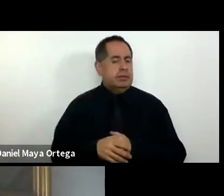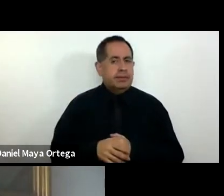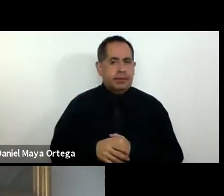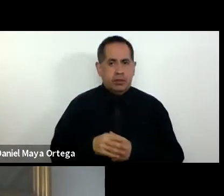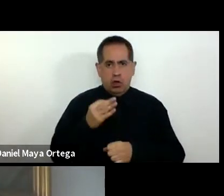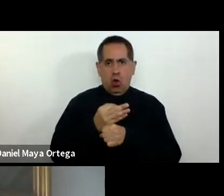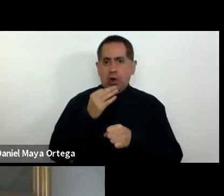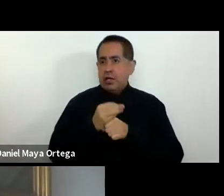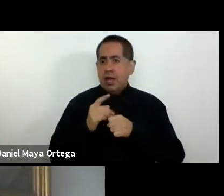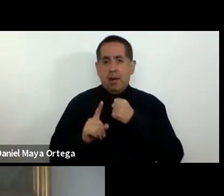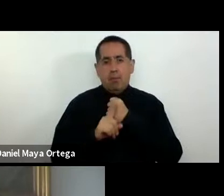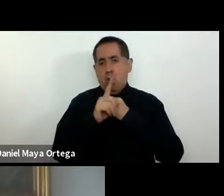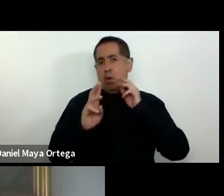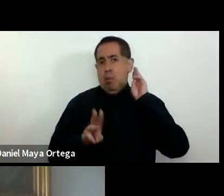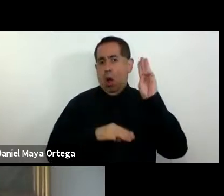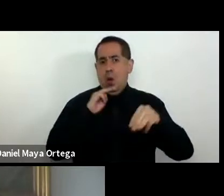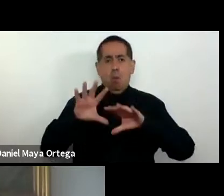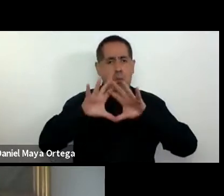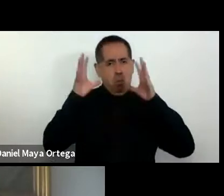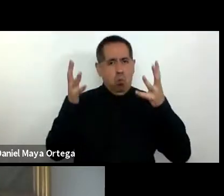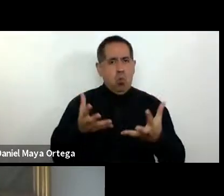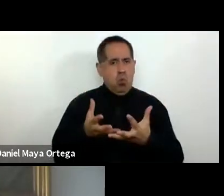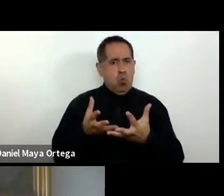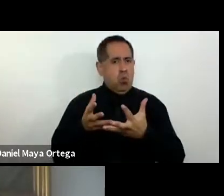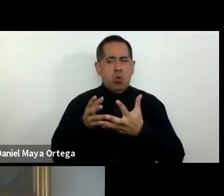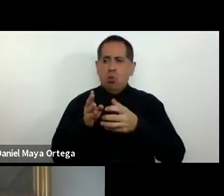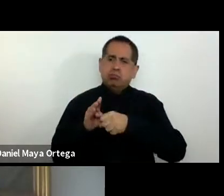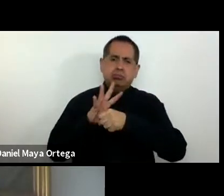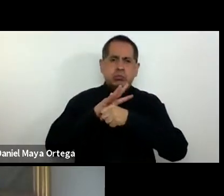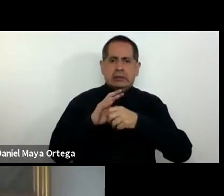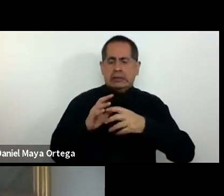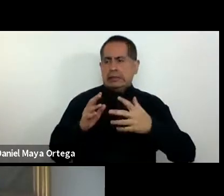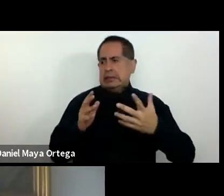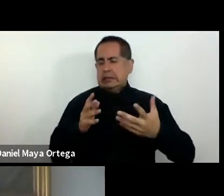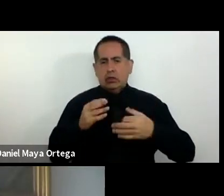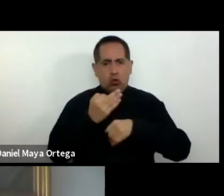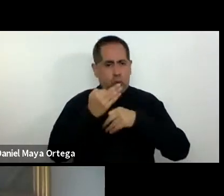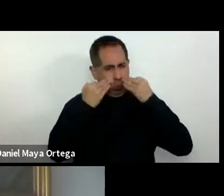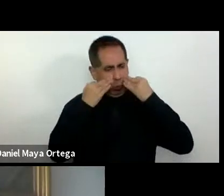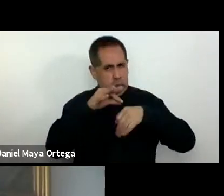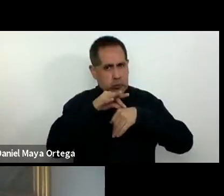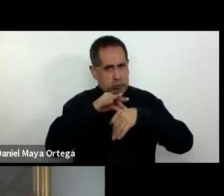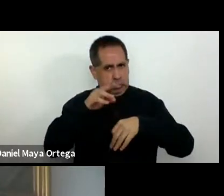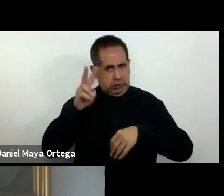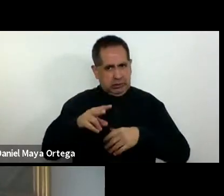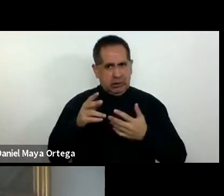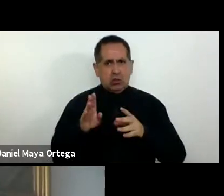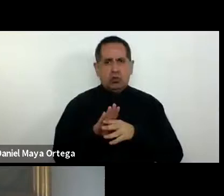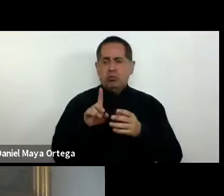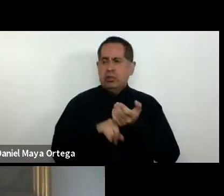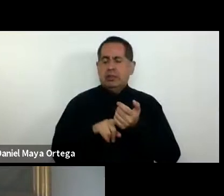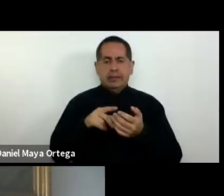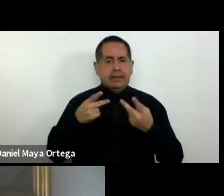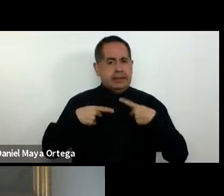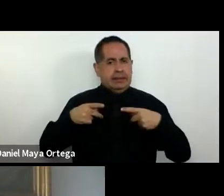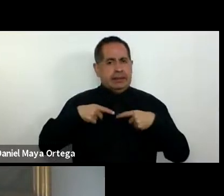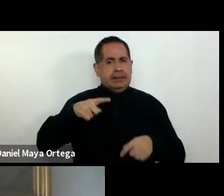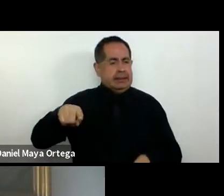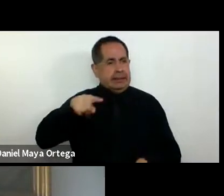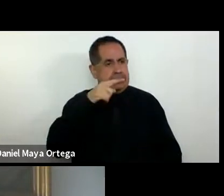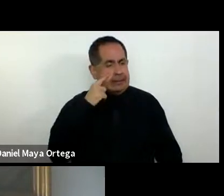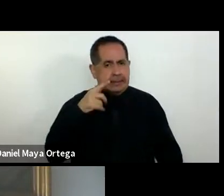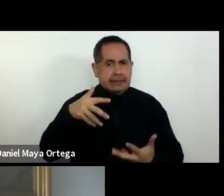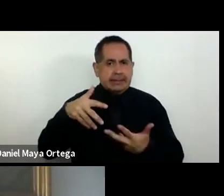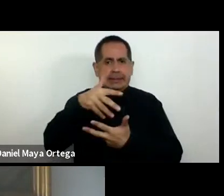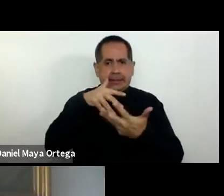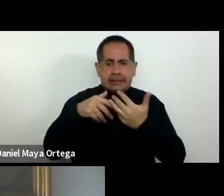crisis global que enfrentamos nos ayuda a ser testigos de cómo nuestra sociedad vive y convive con